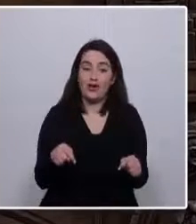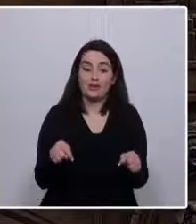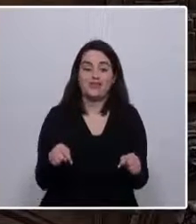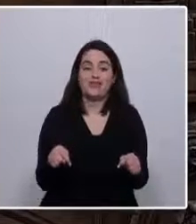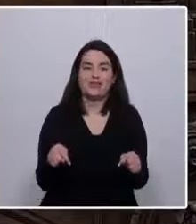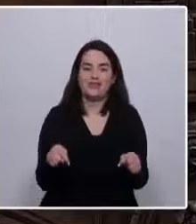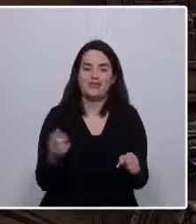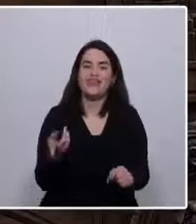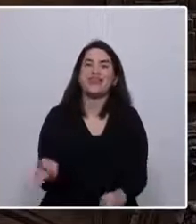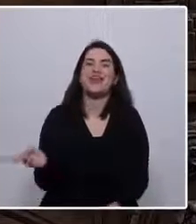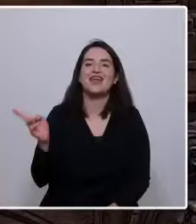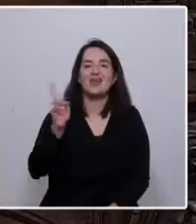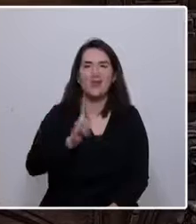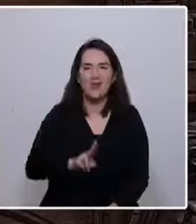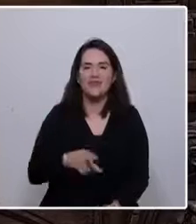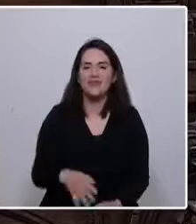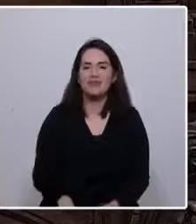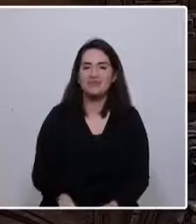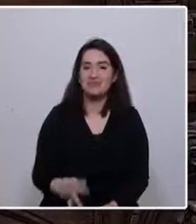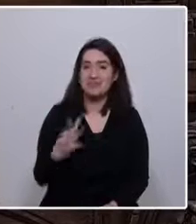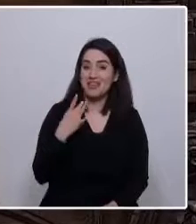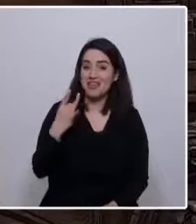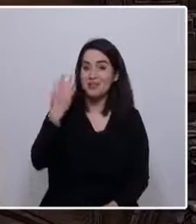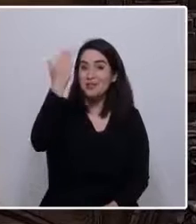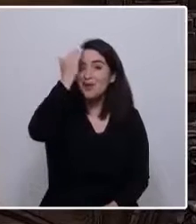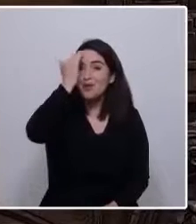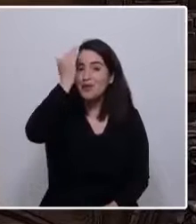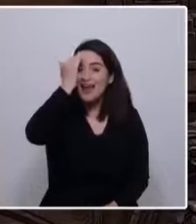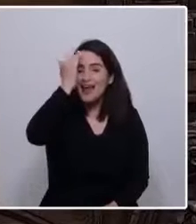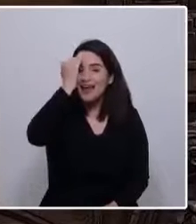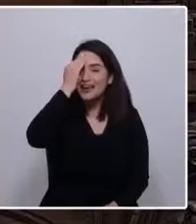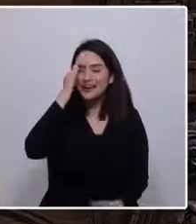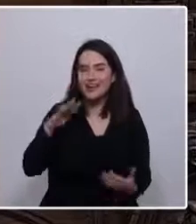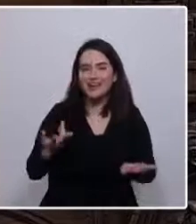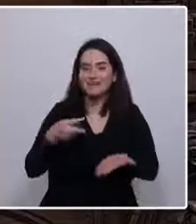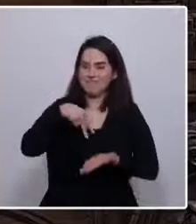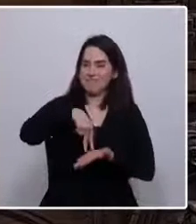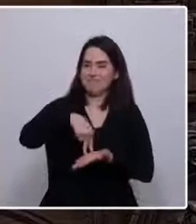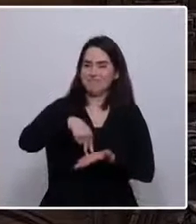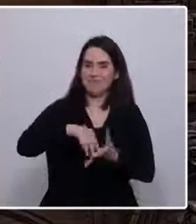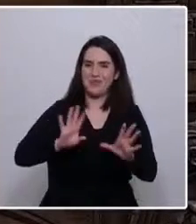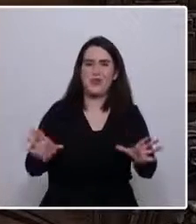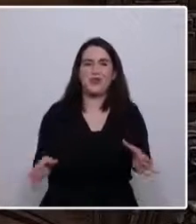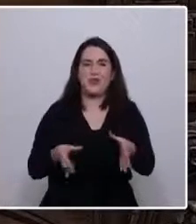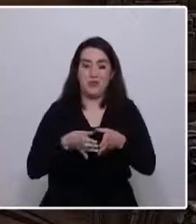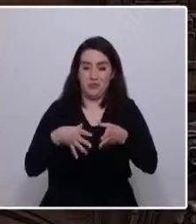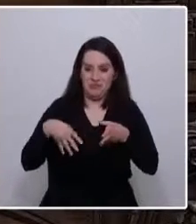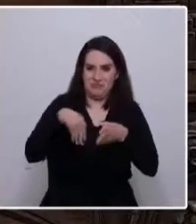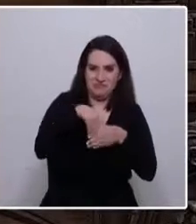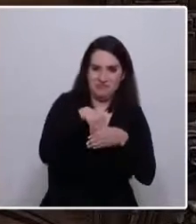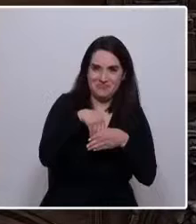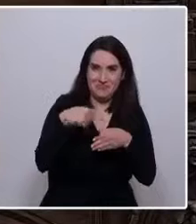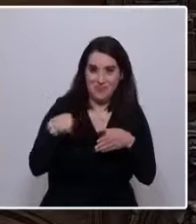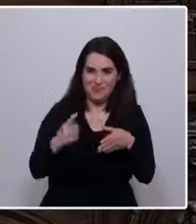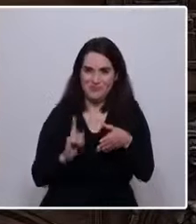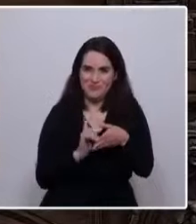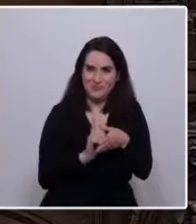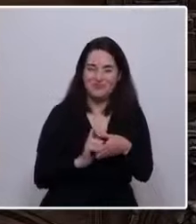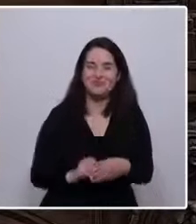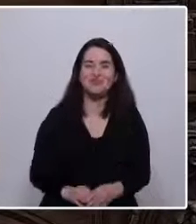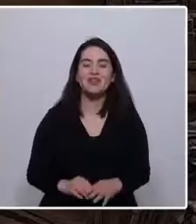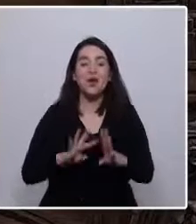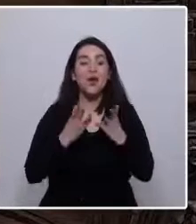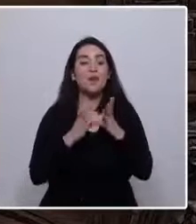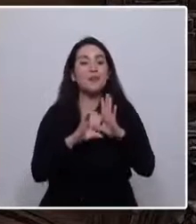nuevamente por encargo popular me encuentro formando parte de esta convención encargada de